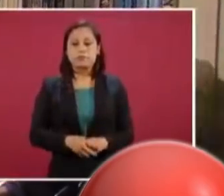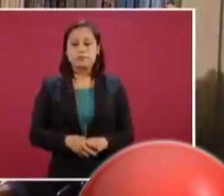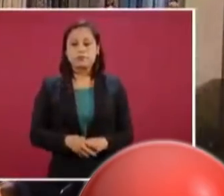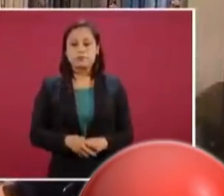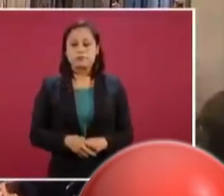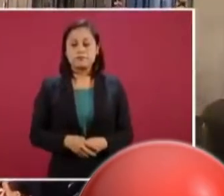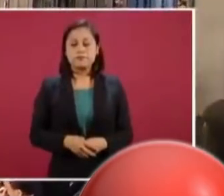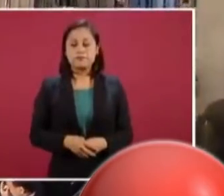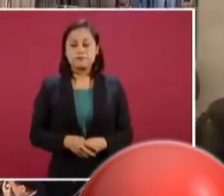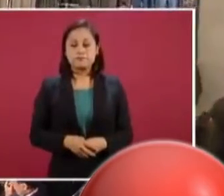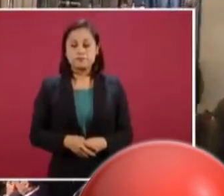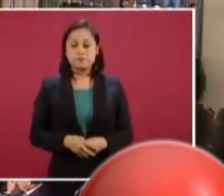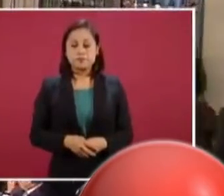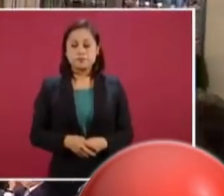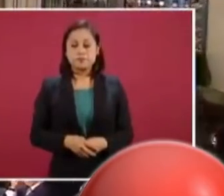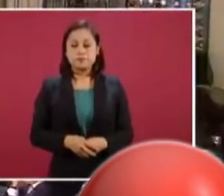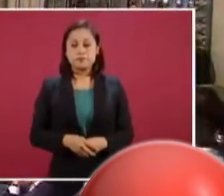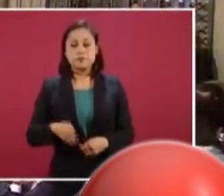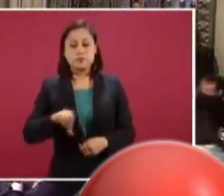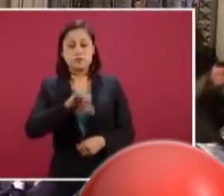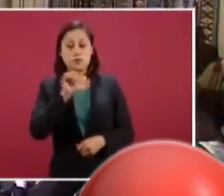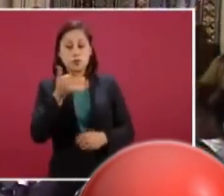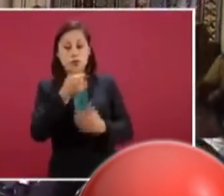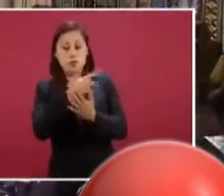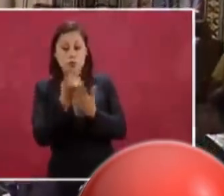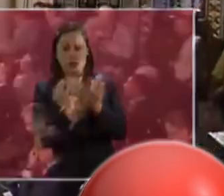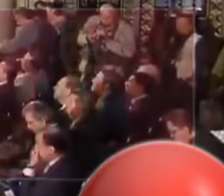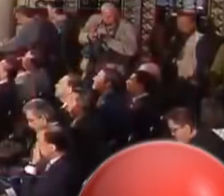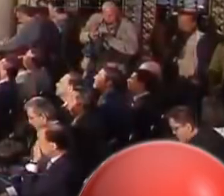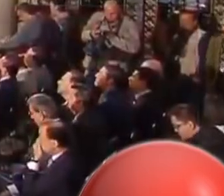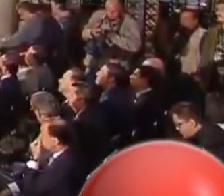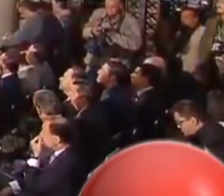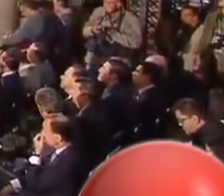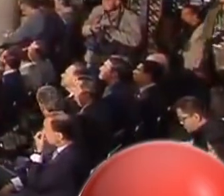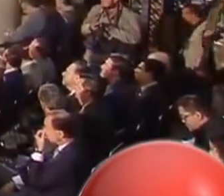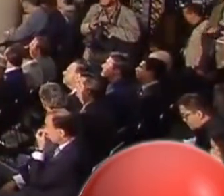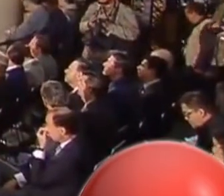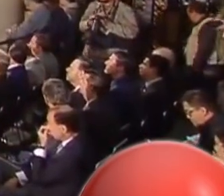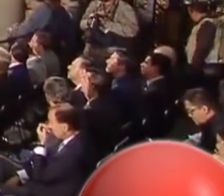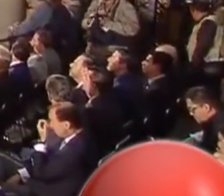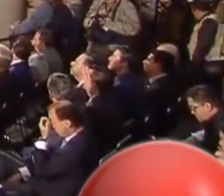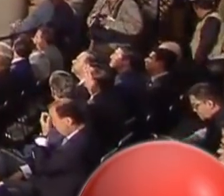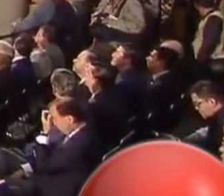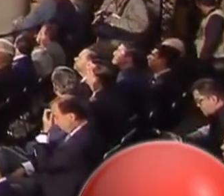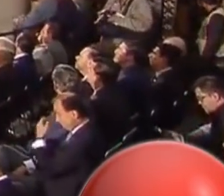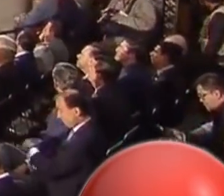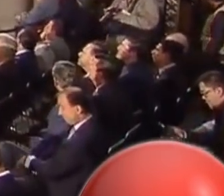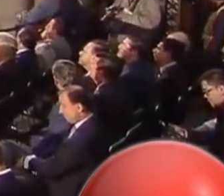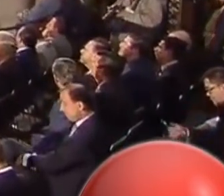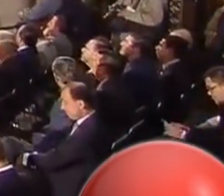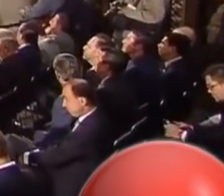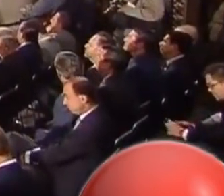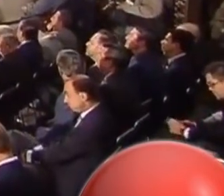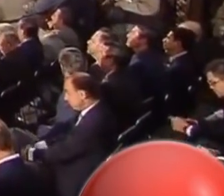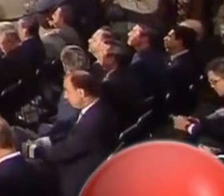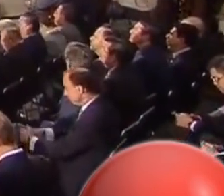También solo en becas se están otorgando